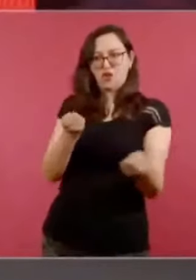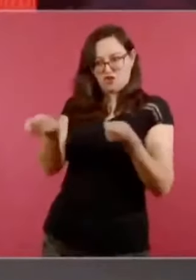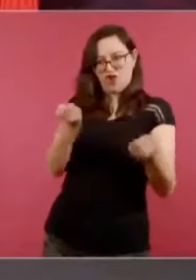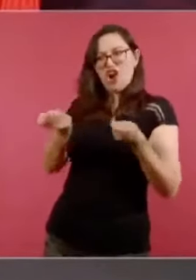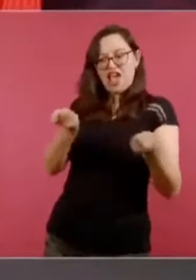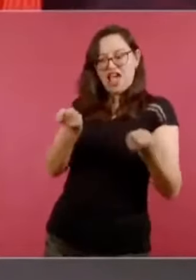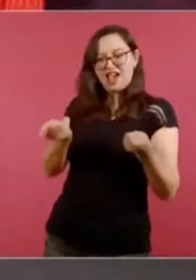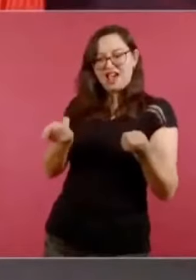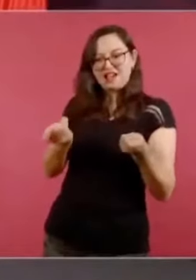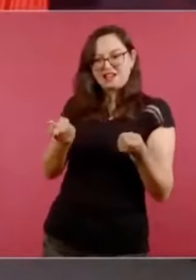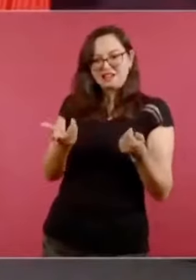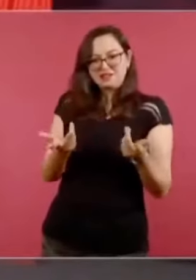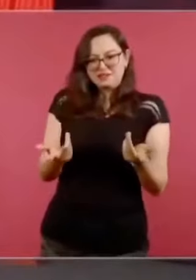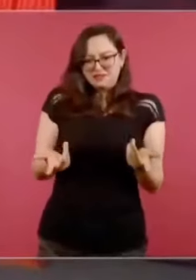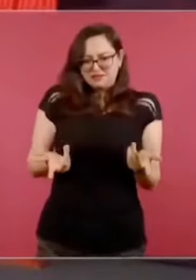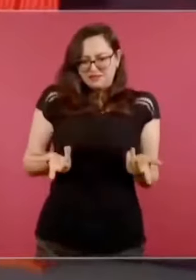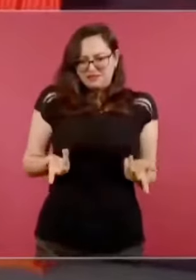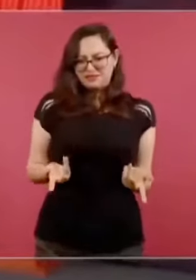Entonces,